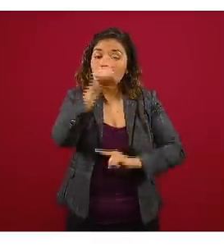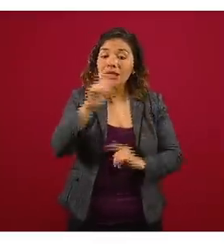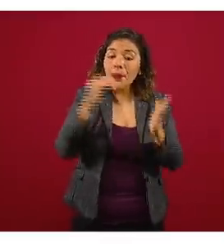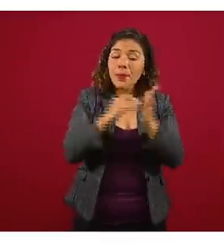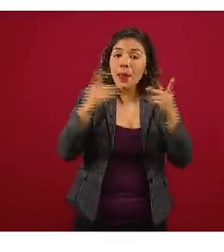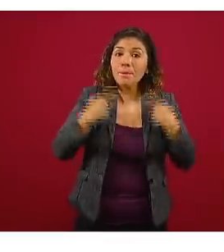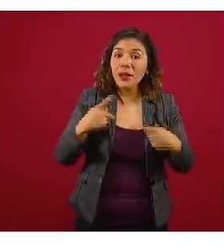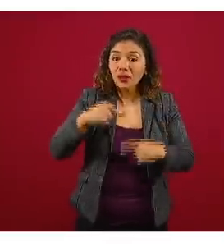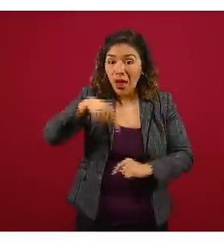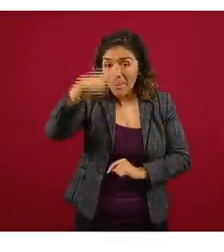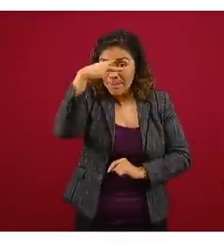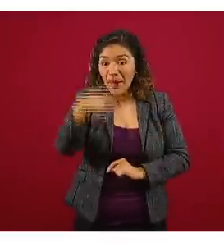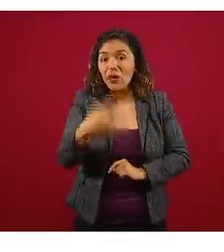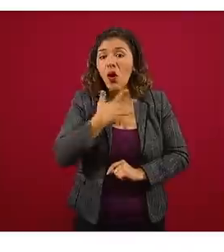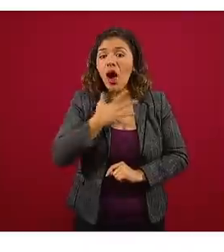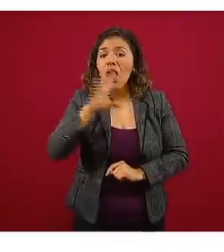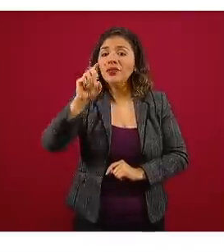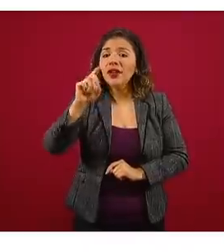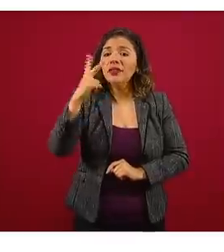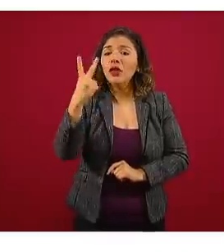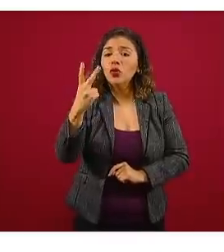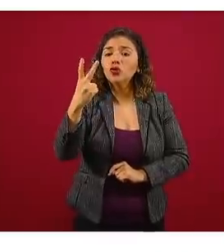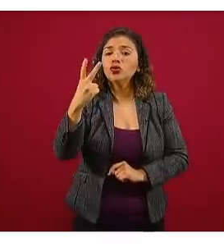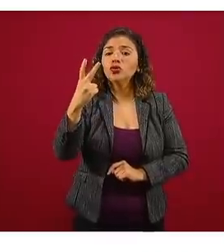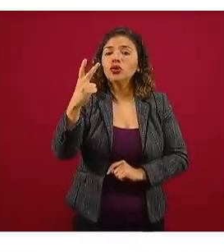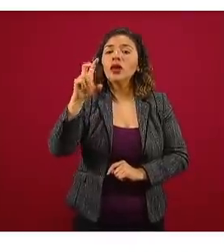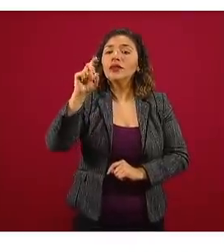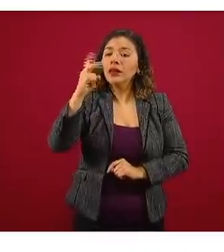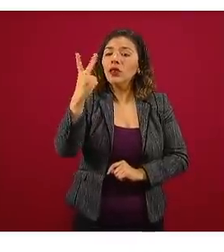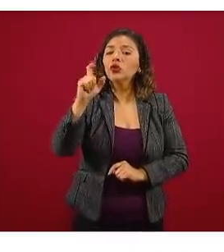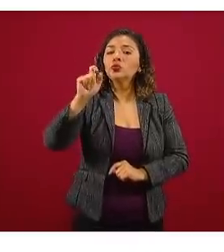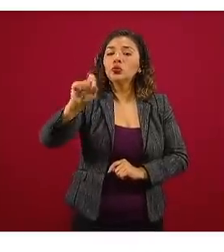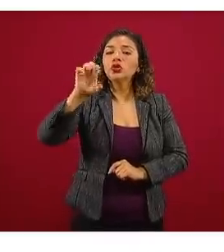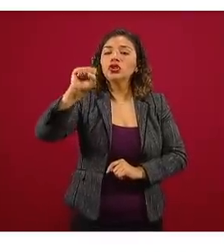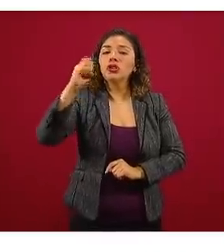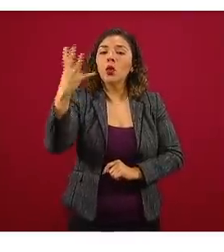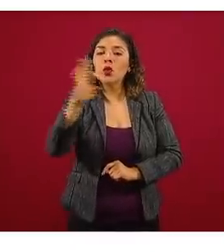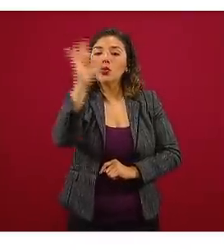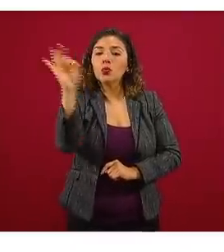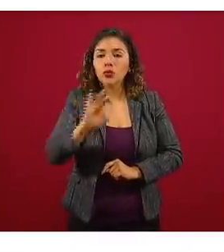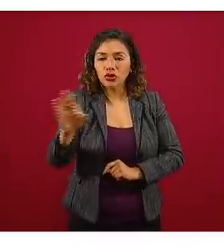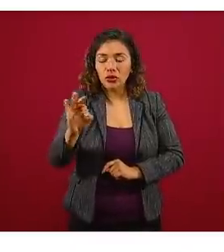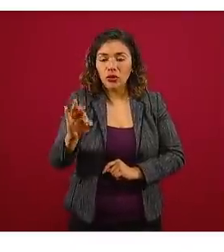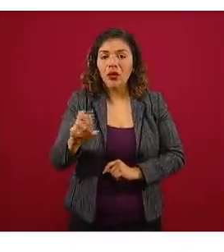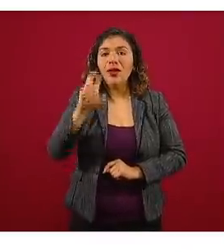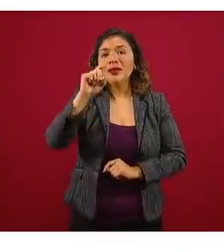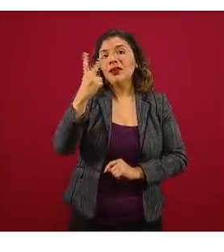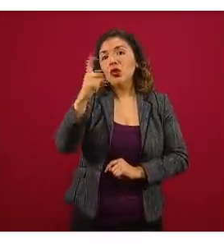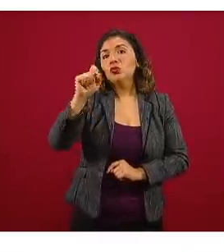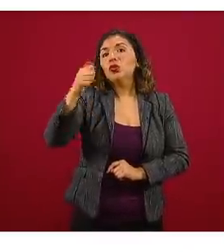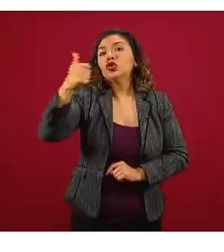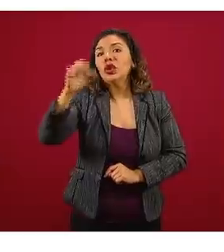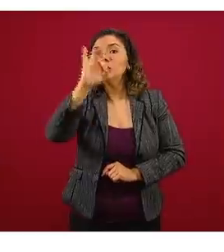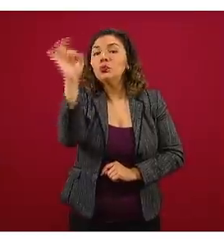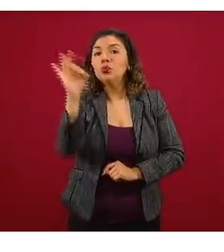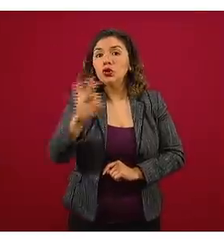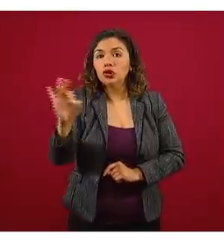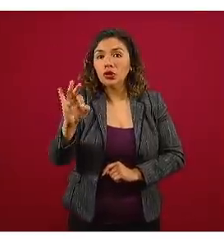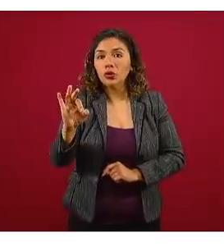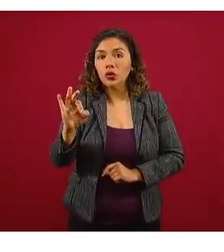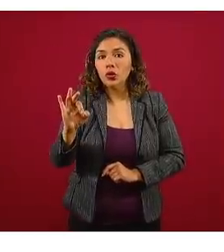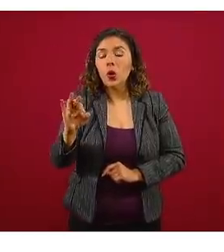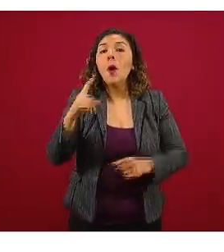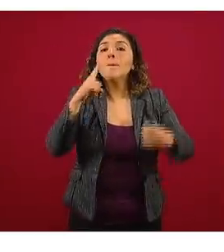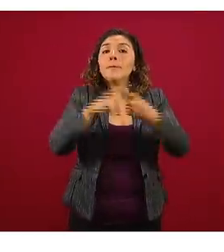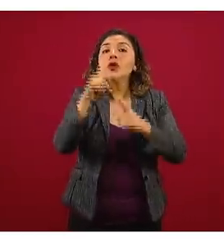32 puntos 84 perdón 64% 32.6 por ciento y perdón por